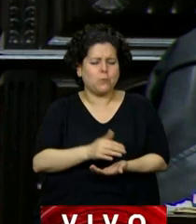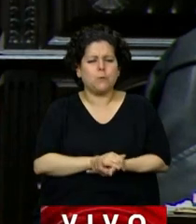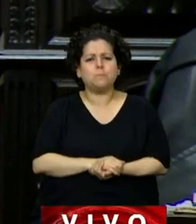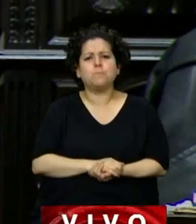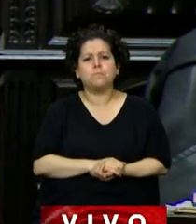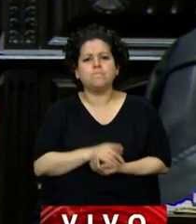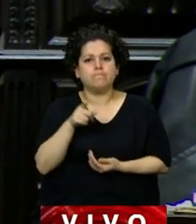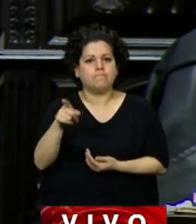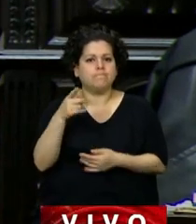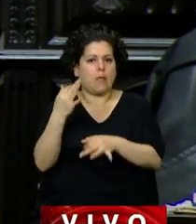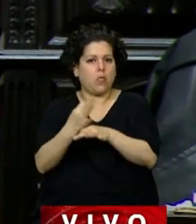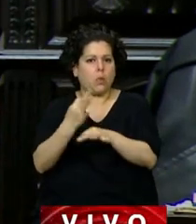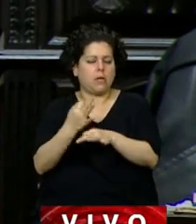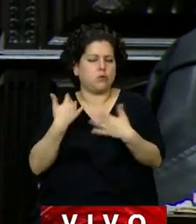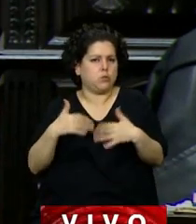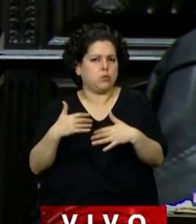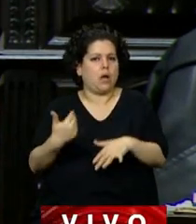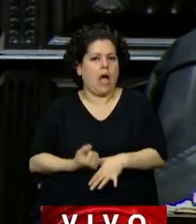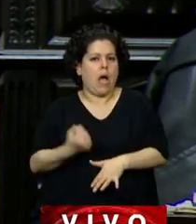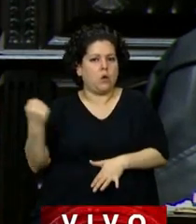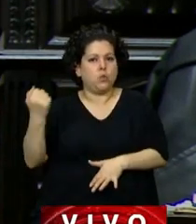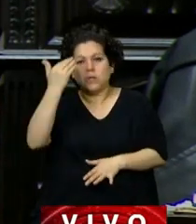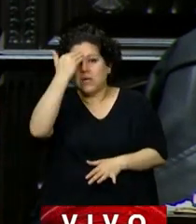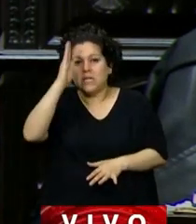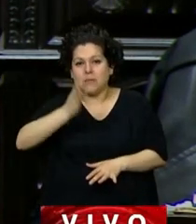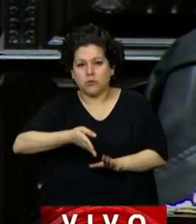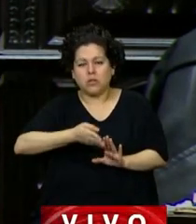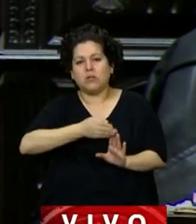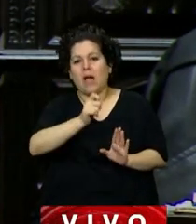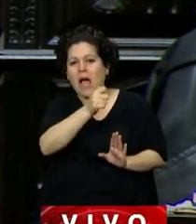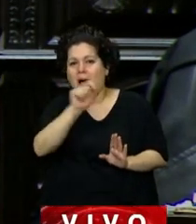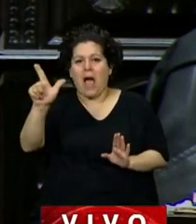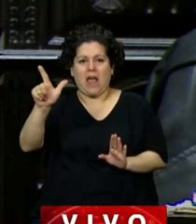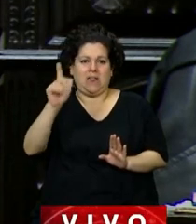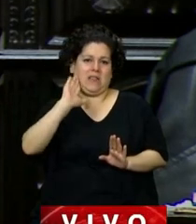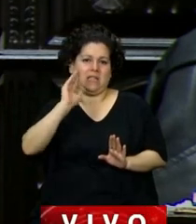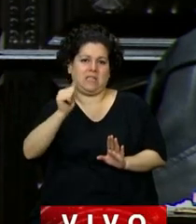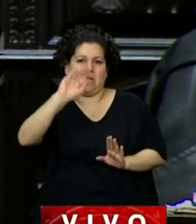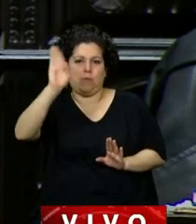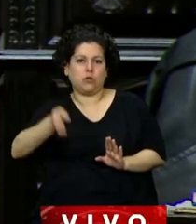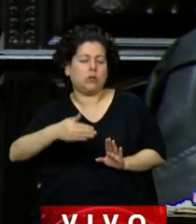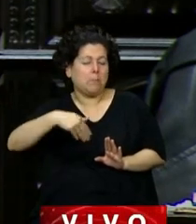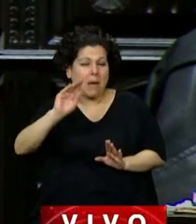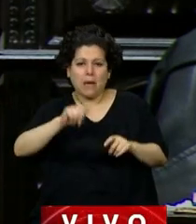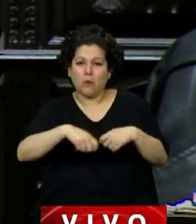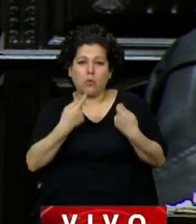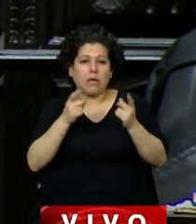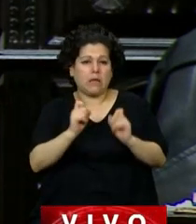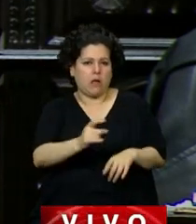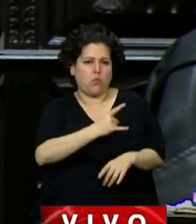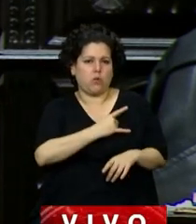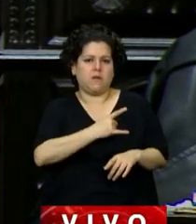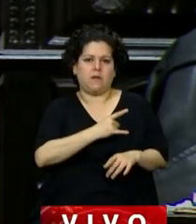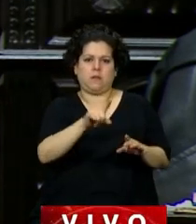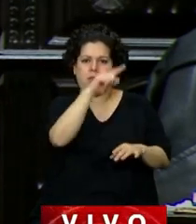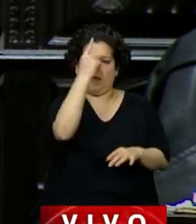Es una de las áreas más perjudicadas porque tiene un ajuste del orden del 15 al 16% y las más golpeadas son las universidades nacionales, donde el